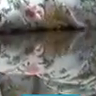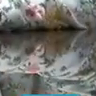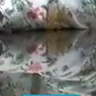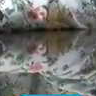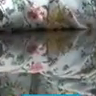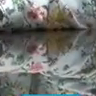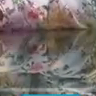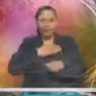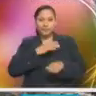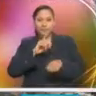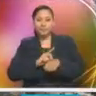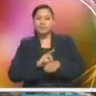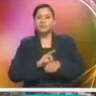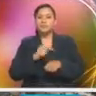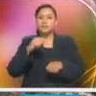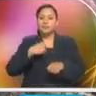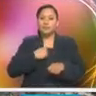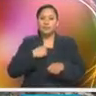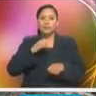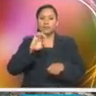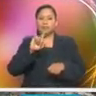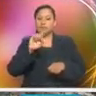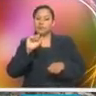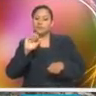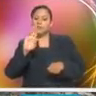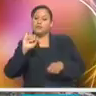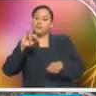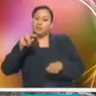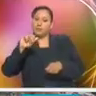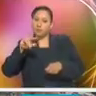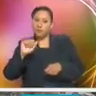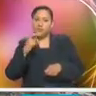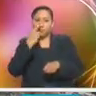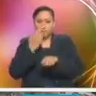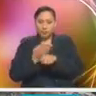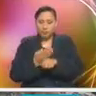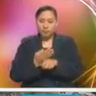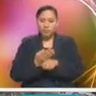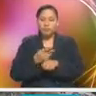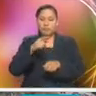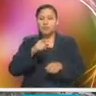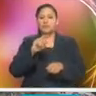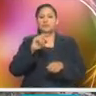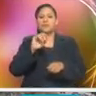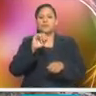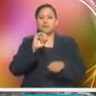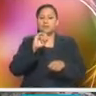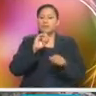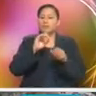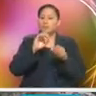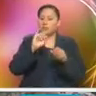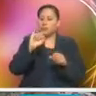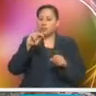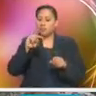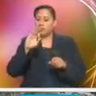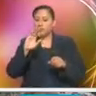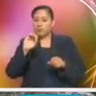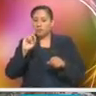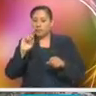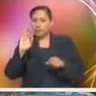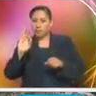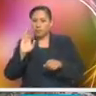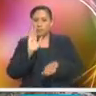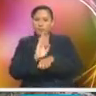Hola, buenos días. Les habla Elsa Viviana Peralta Hernández, comisionada ciudadana del Instituto de Acceso a la Información Pública